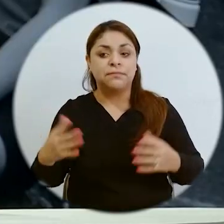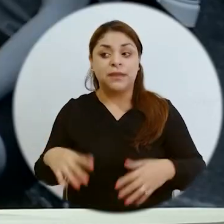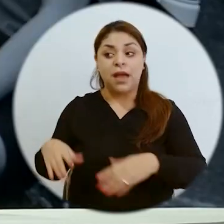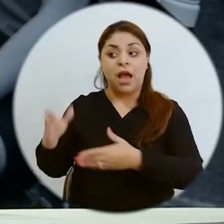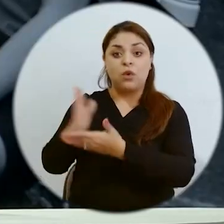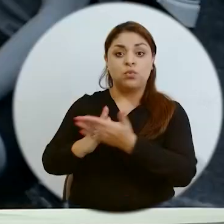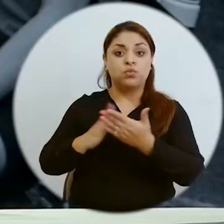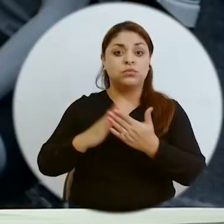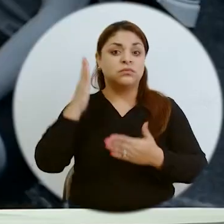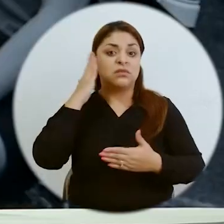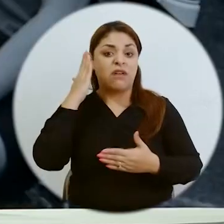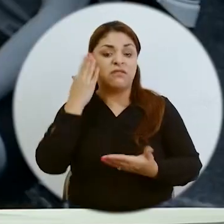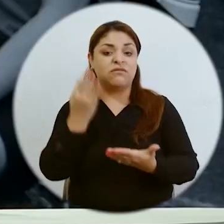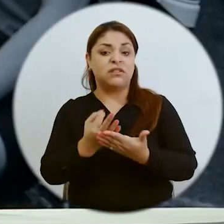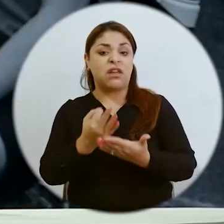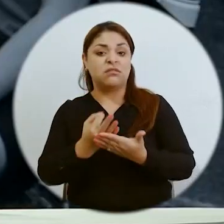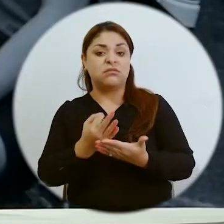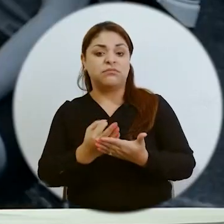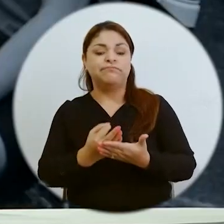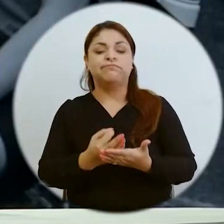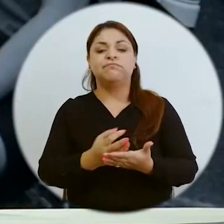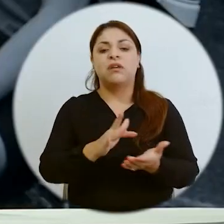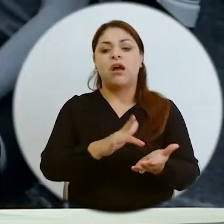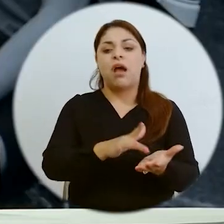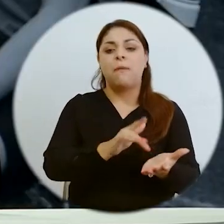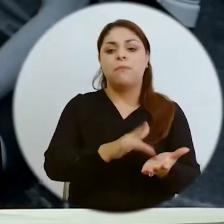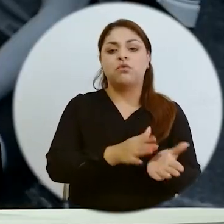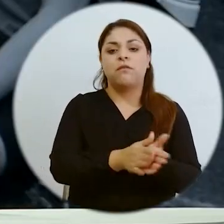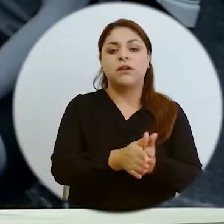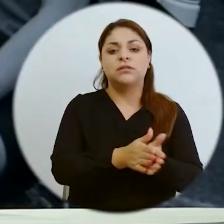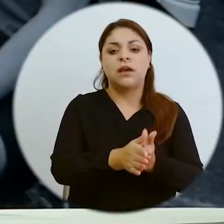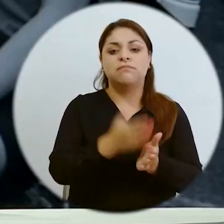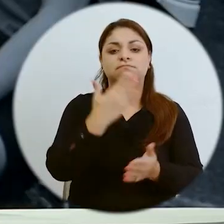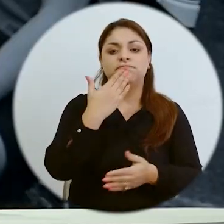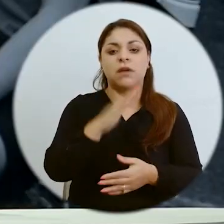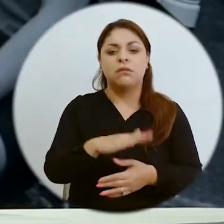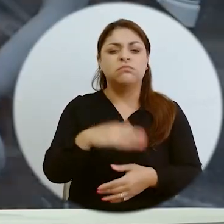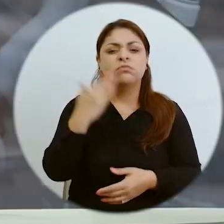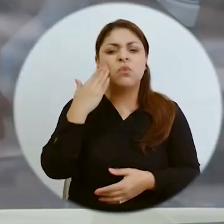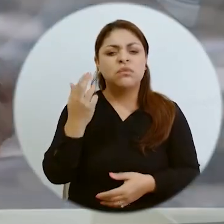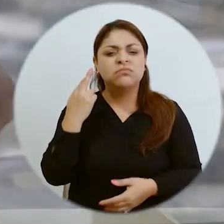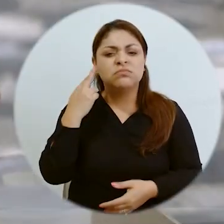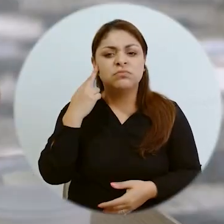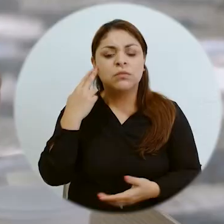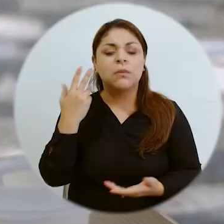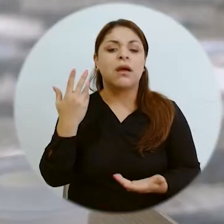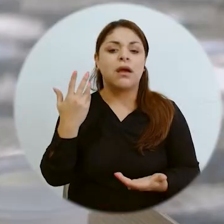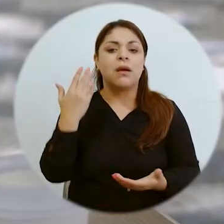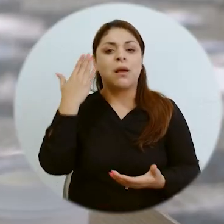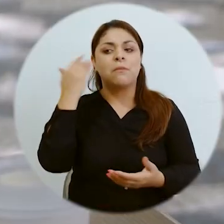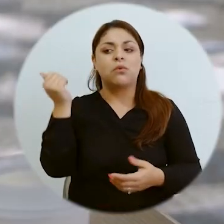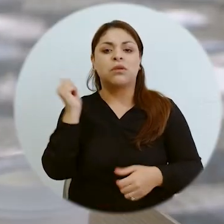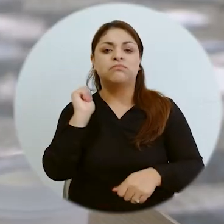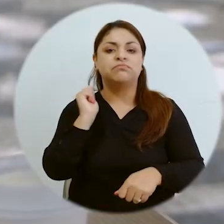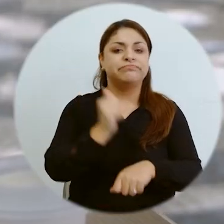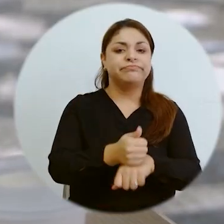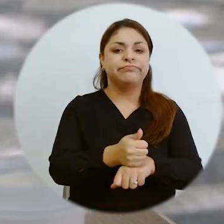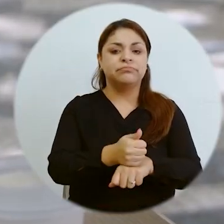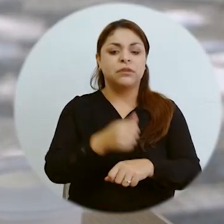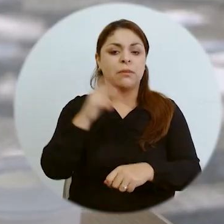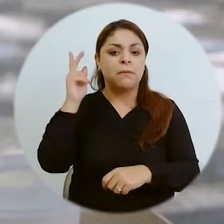finanzas han aprovechado esto malamente. Y digo malamente porque han impuesto